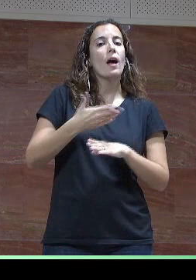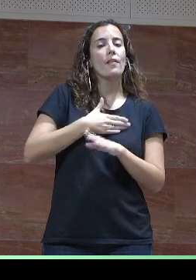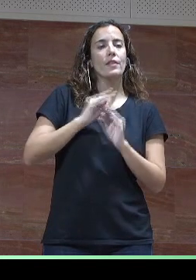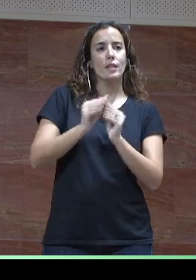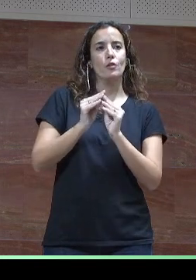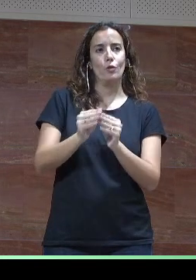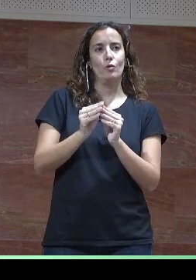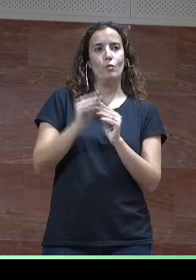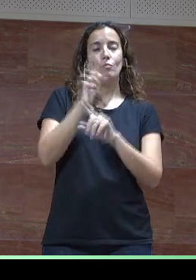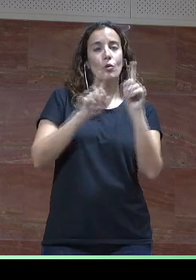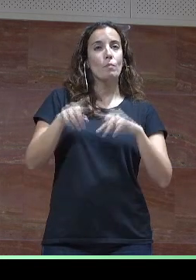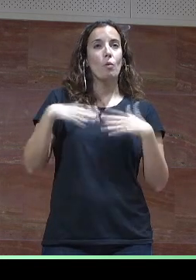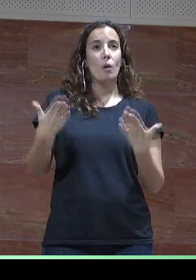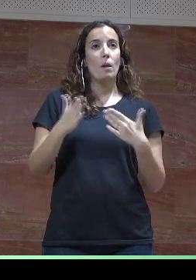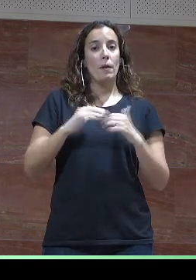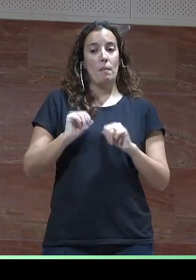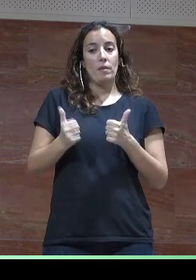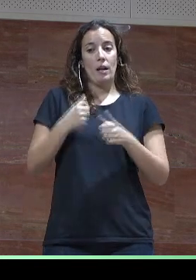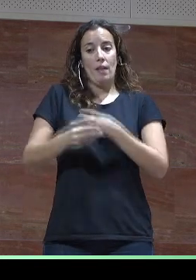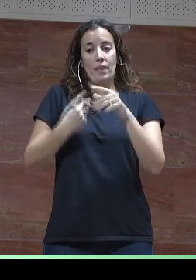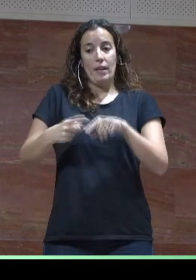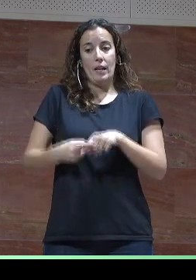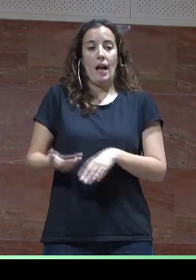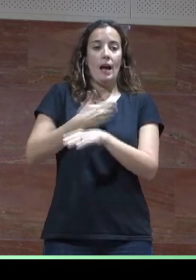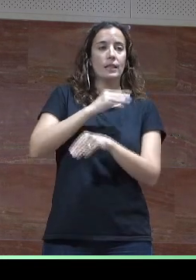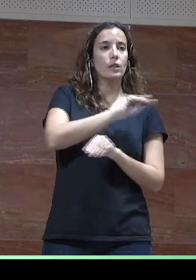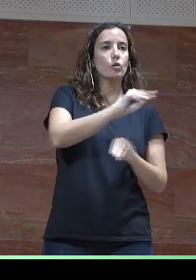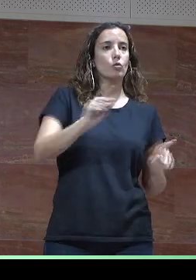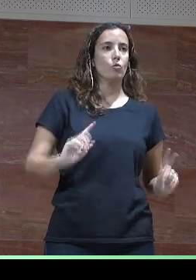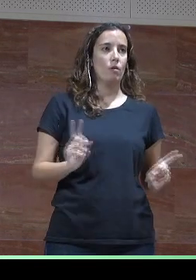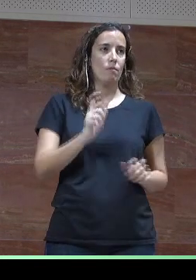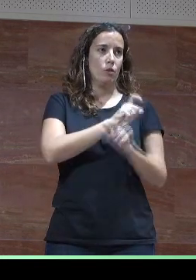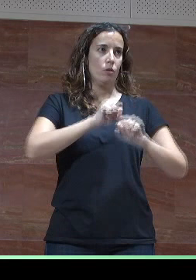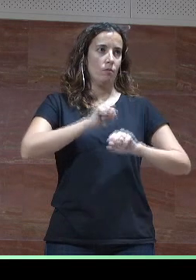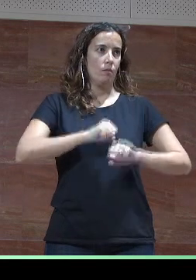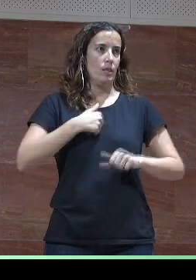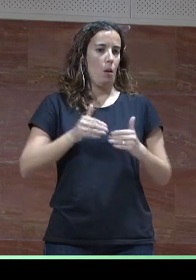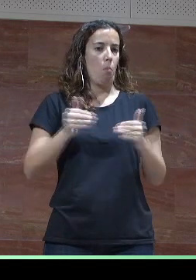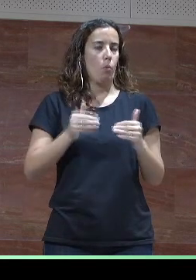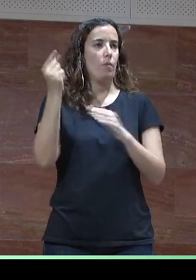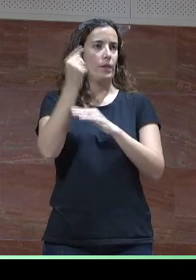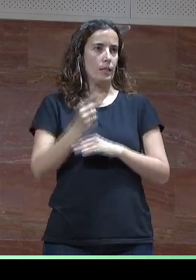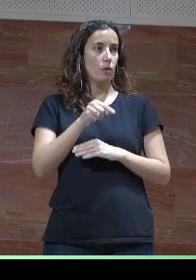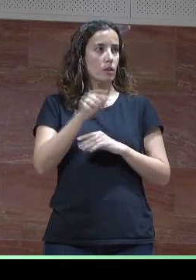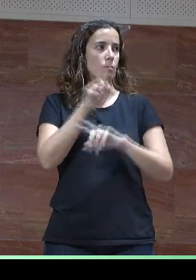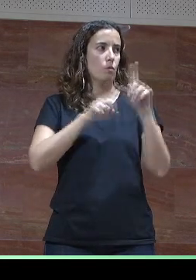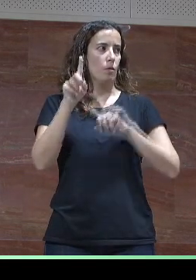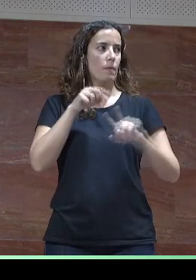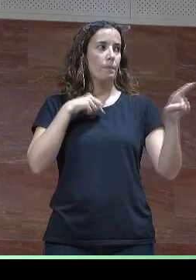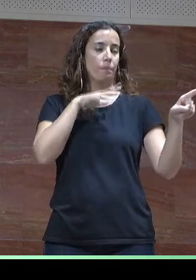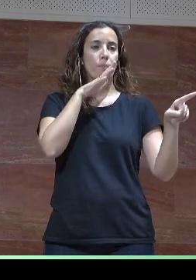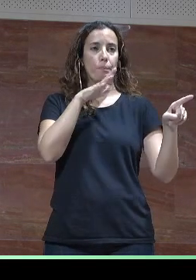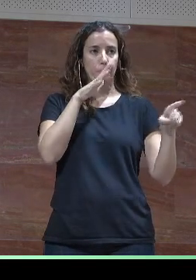que no se cuenta con las necesidades de los destinatarios finales desde el mismo comienzo del diseño. Por supuesto. Por eso estamos